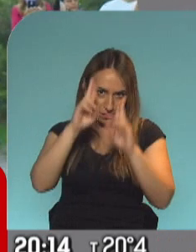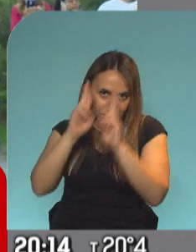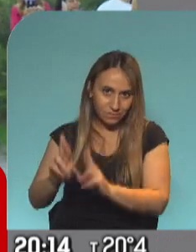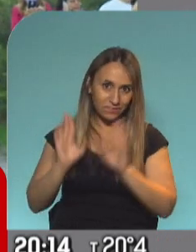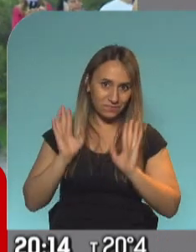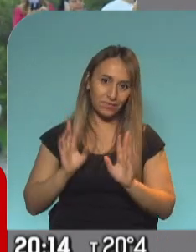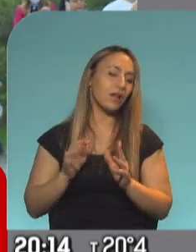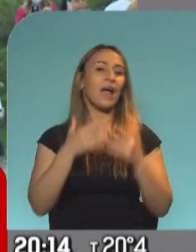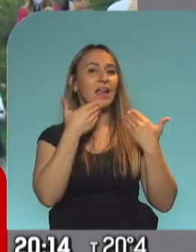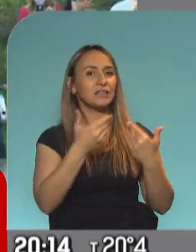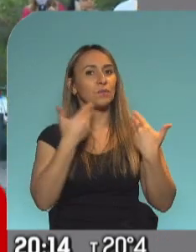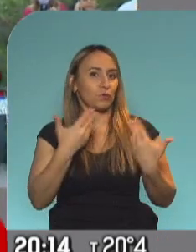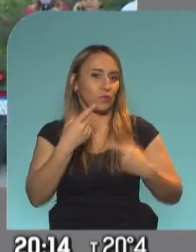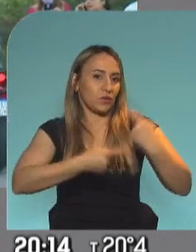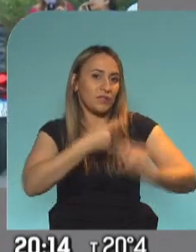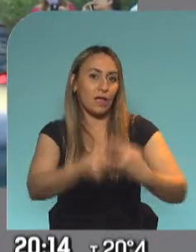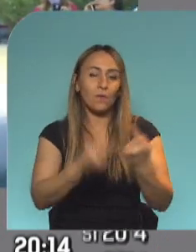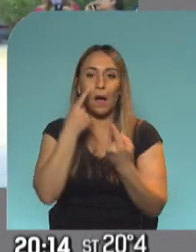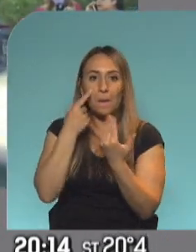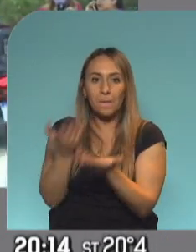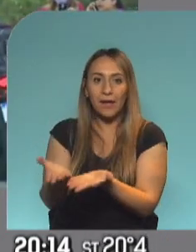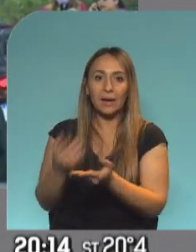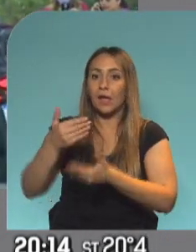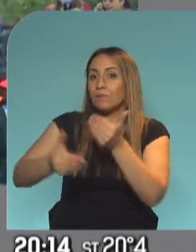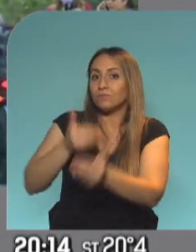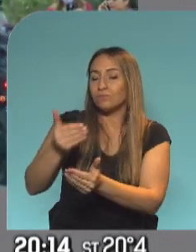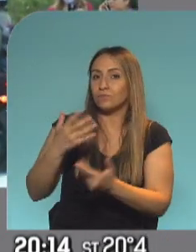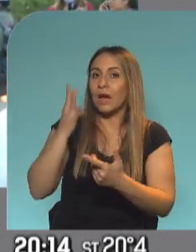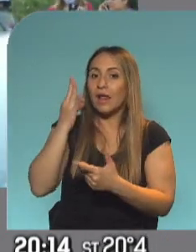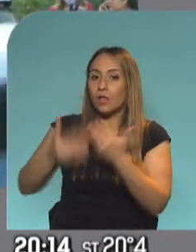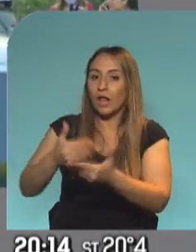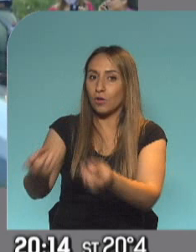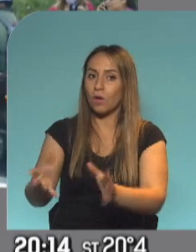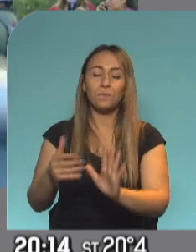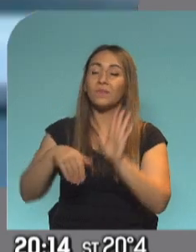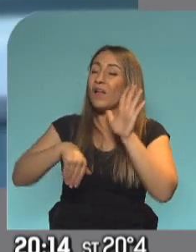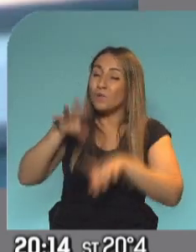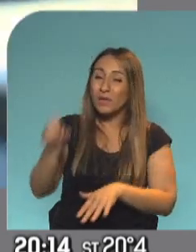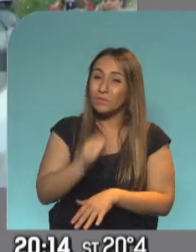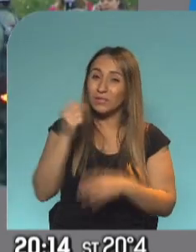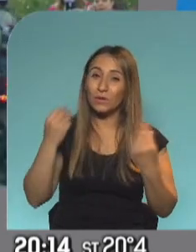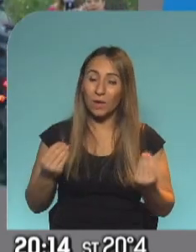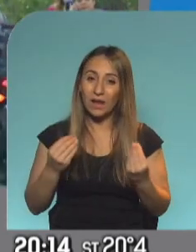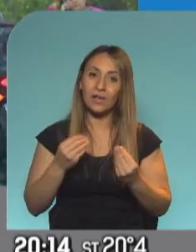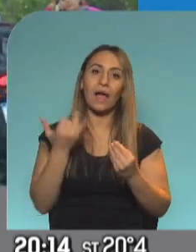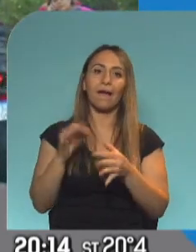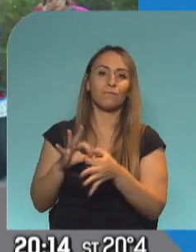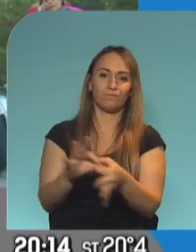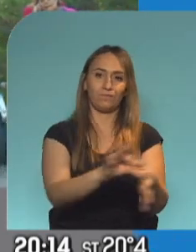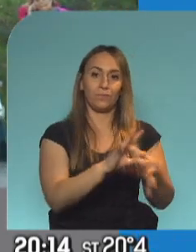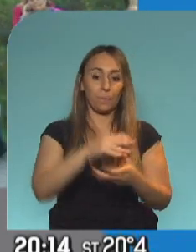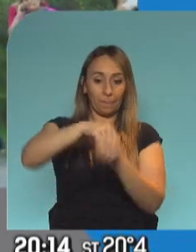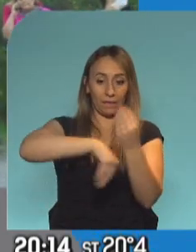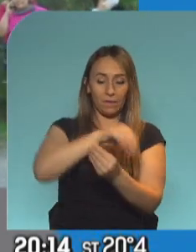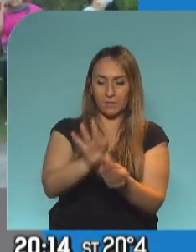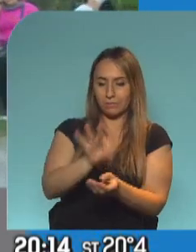seguiremos de ahora en adelante siguiendo muy de cerca que hay unanimidad y que la familia tiene una líder que es yanina y